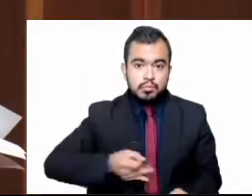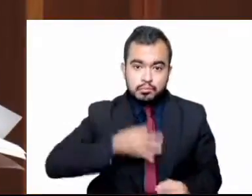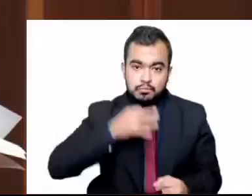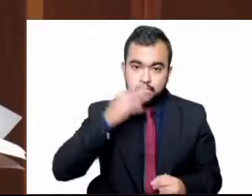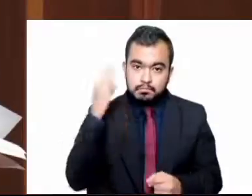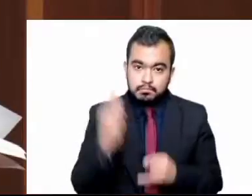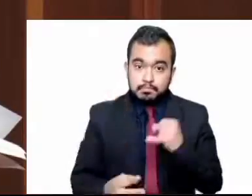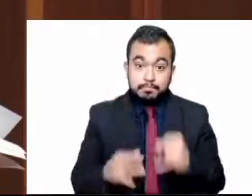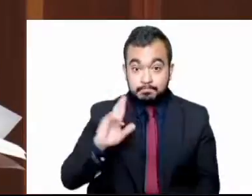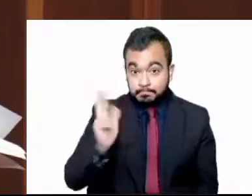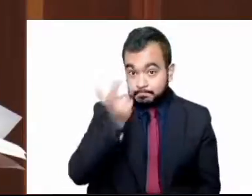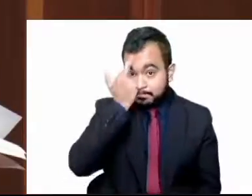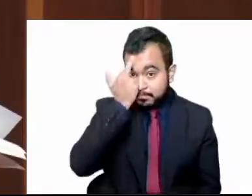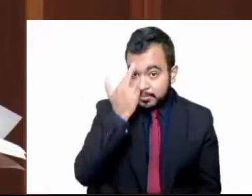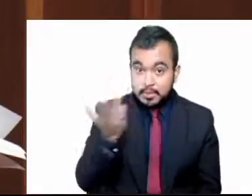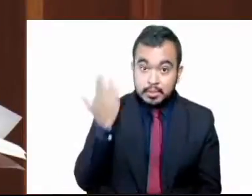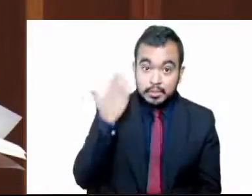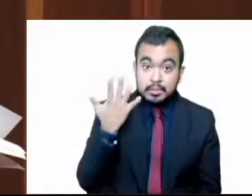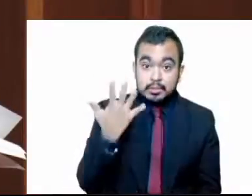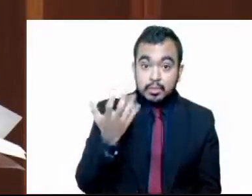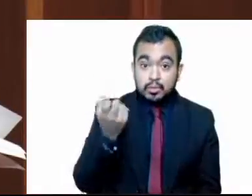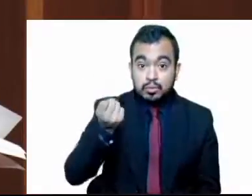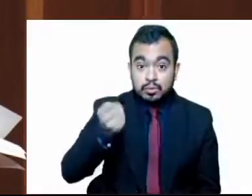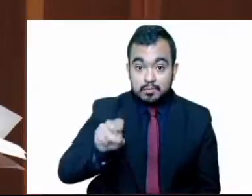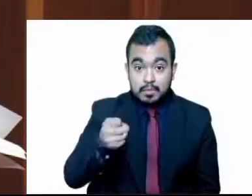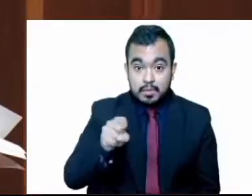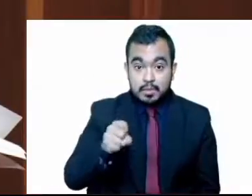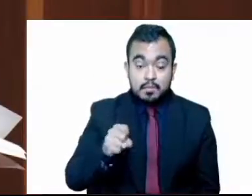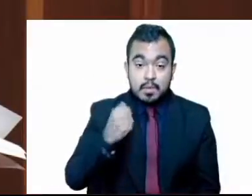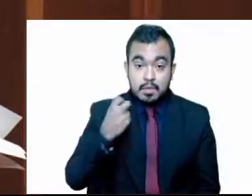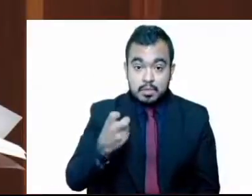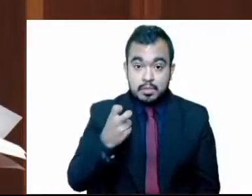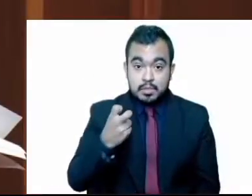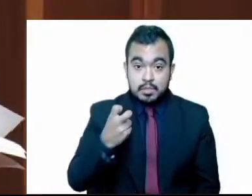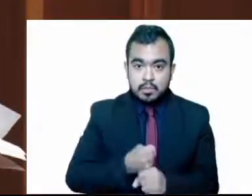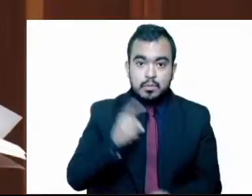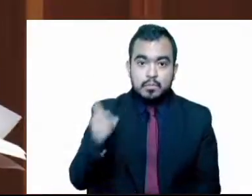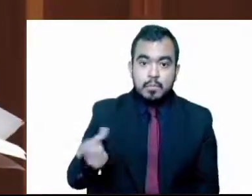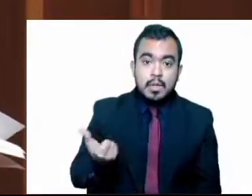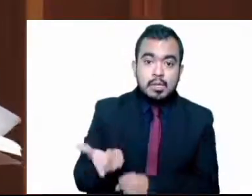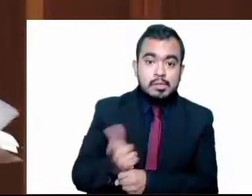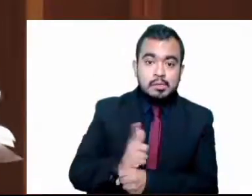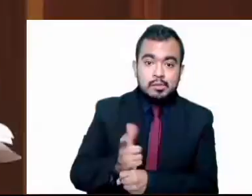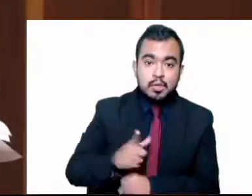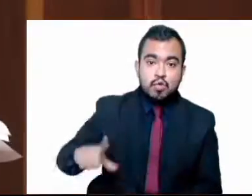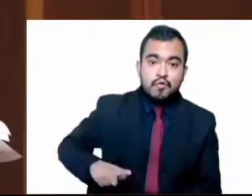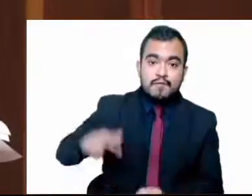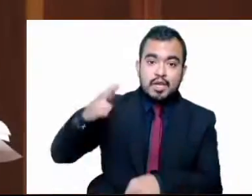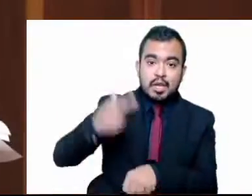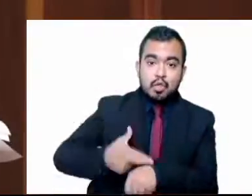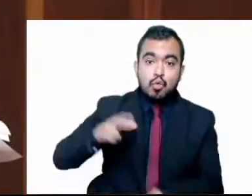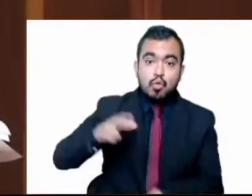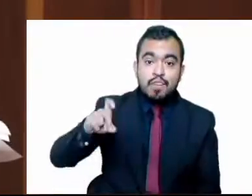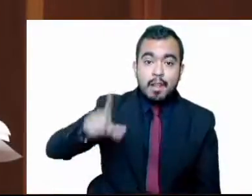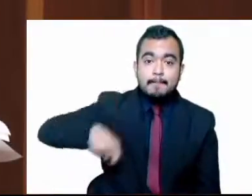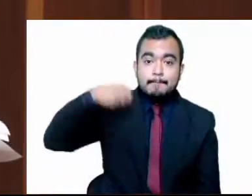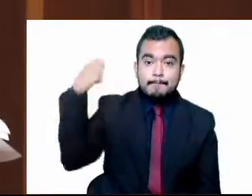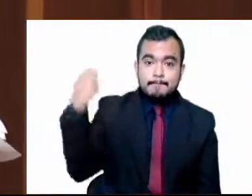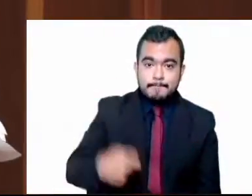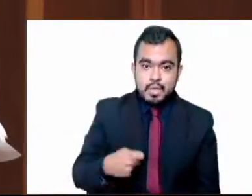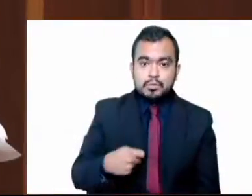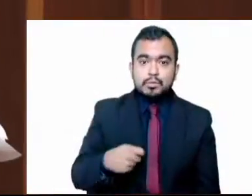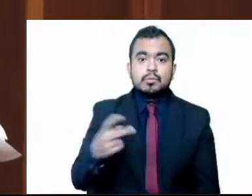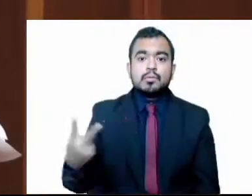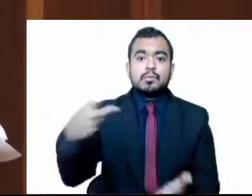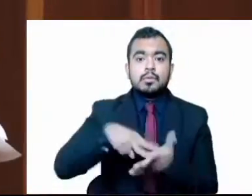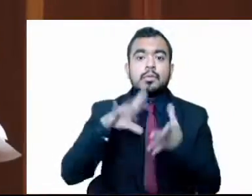cuando el señor gobernador, el licenciado Alfredo del Mazo Maza, compareció en medio de la apertura del primer periodo ordinario del primer año